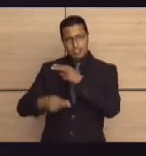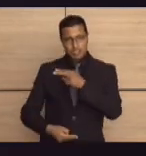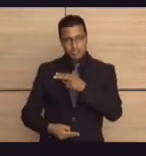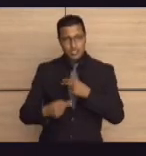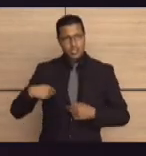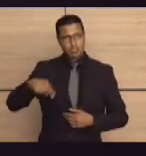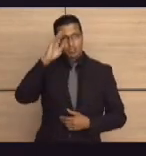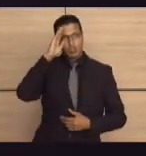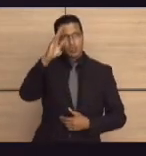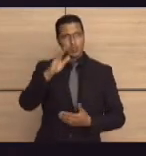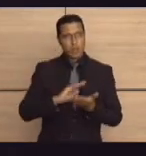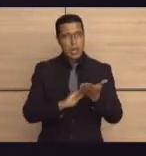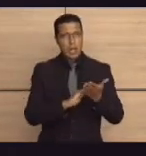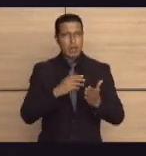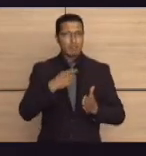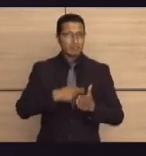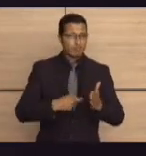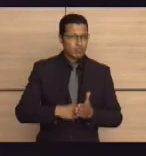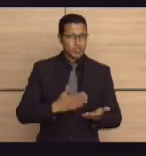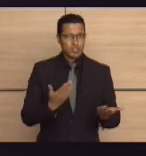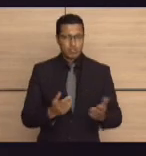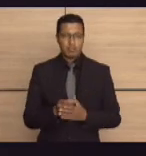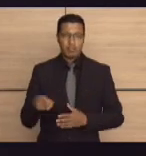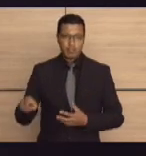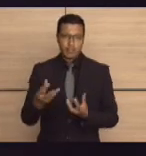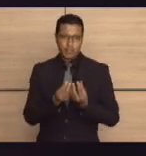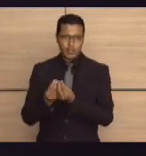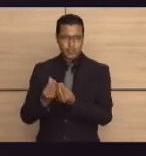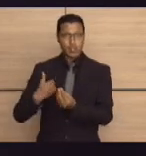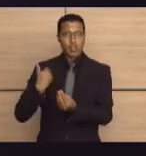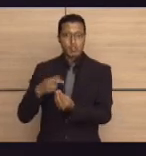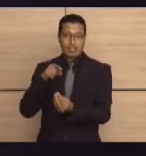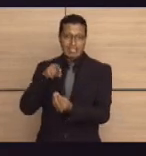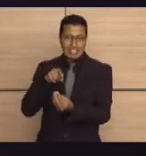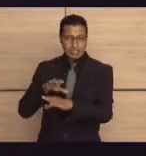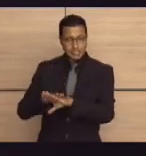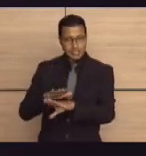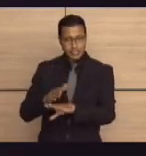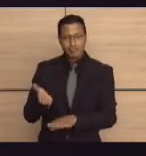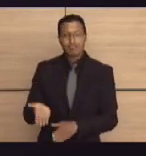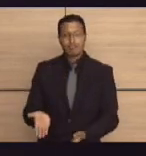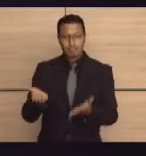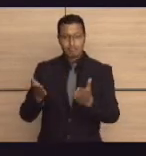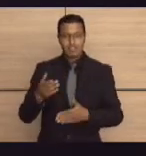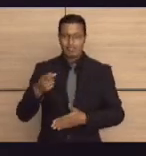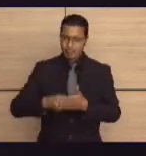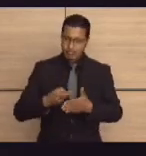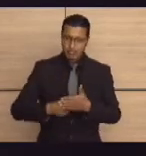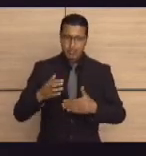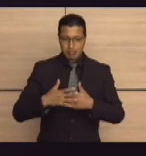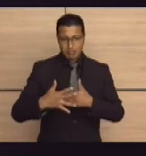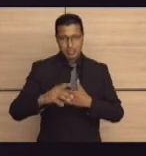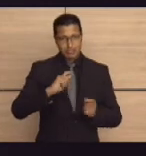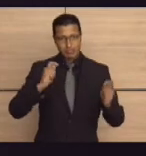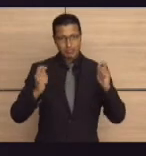proyectar nuestro futuro. Y son justamente los jóvenes los llamados a construir ese futuro, a labrar el camino hacia